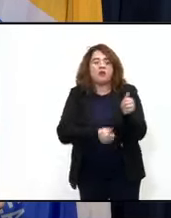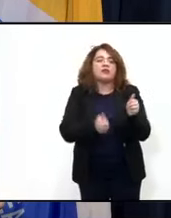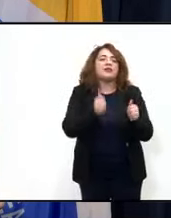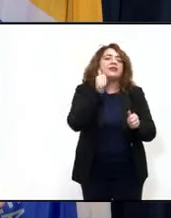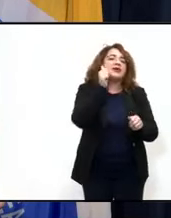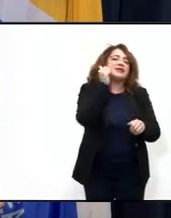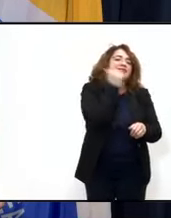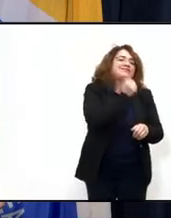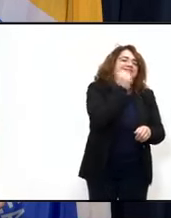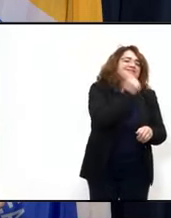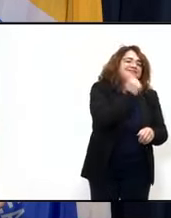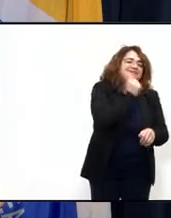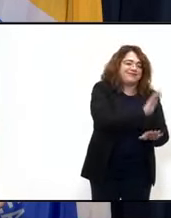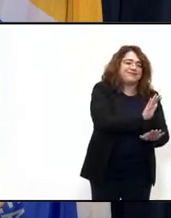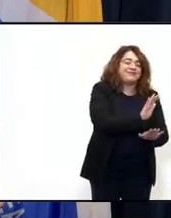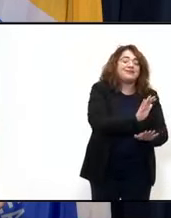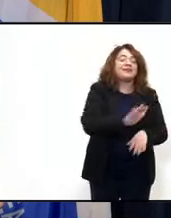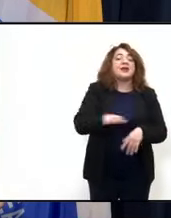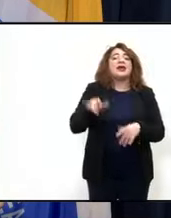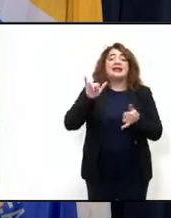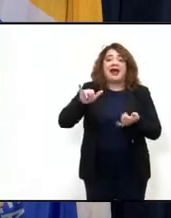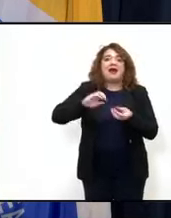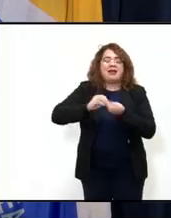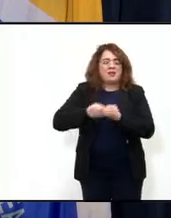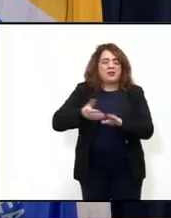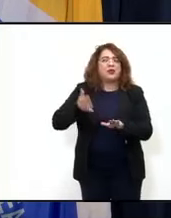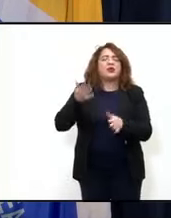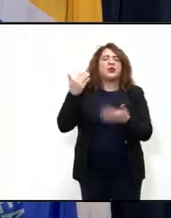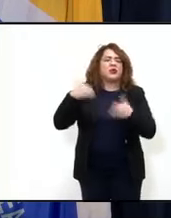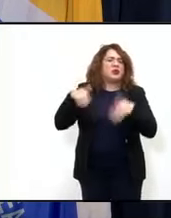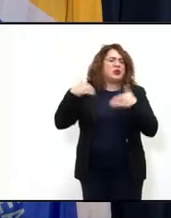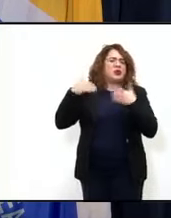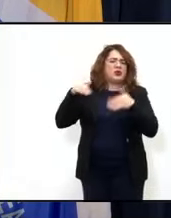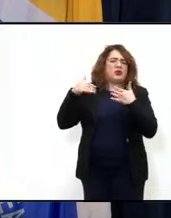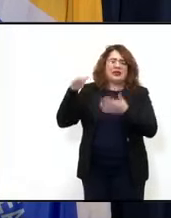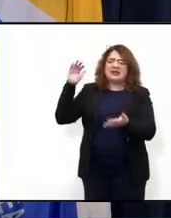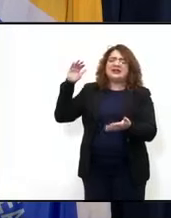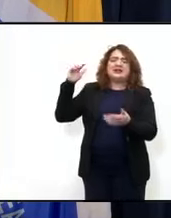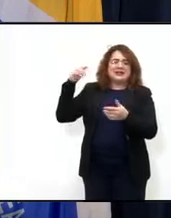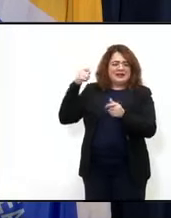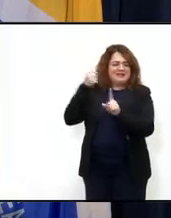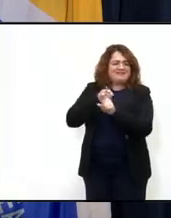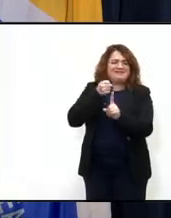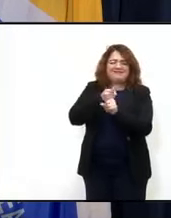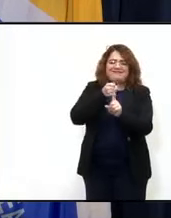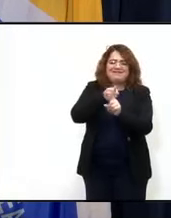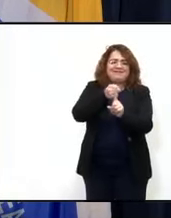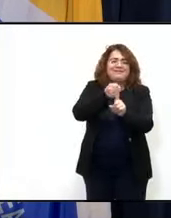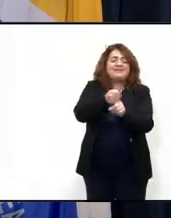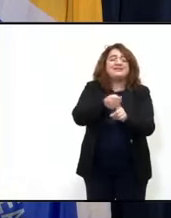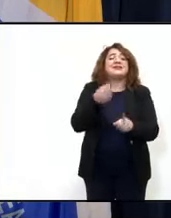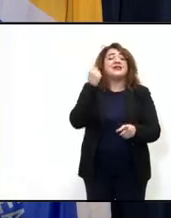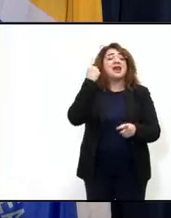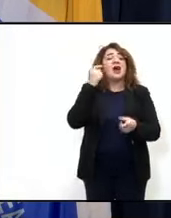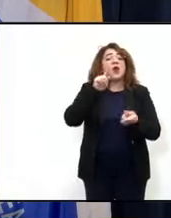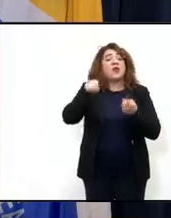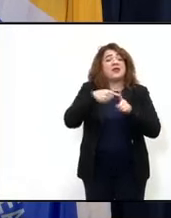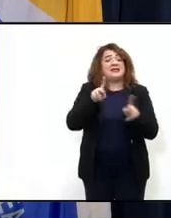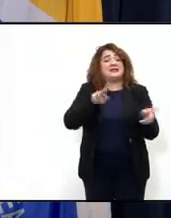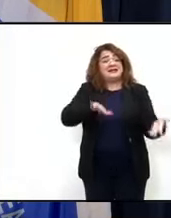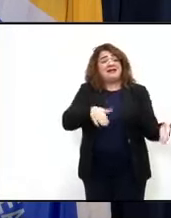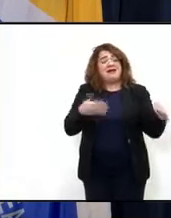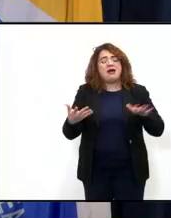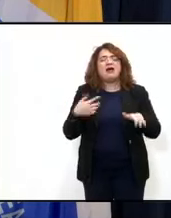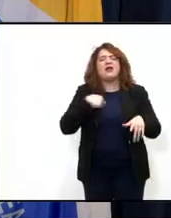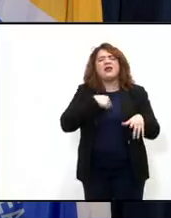los números fueron devastadores. Cada persona que ha muerto por COVID-19 está siendo llorada en este momento por